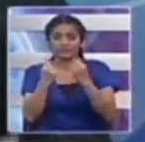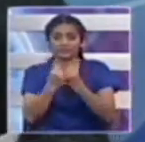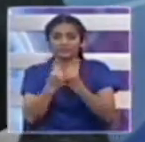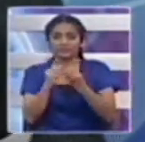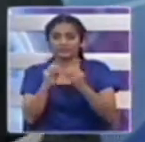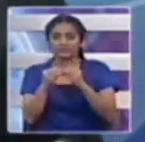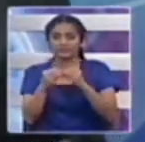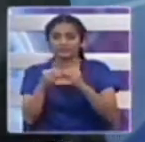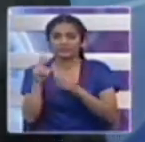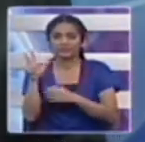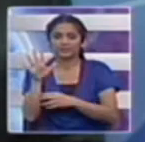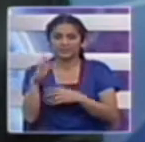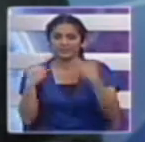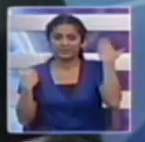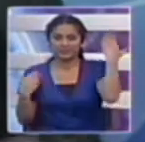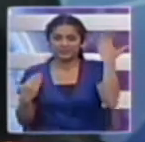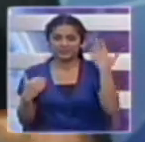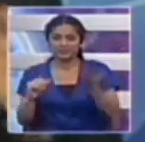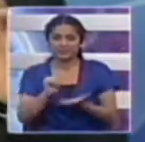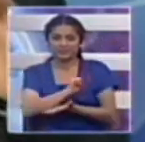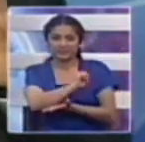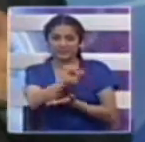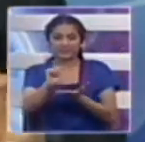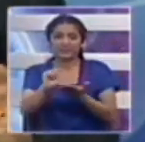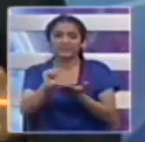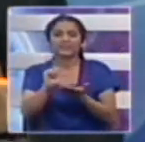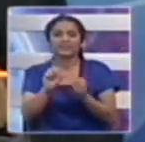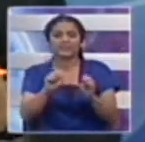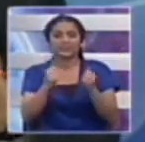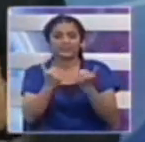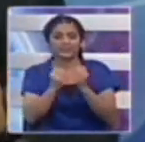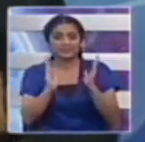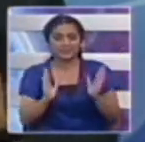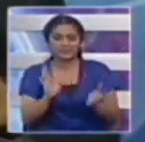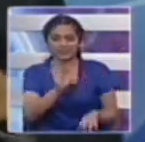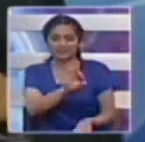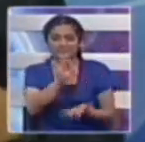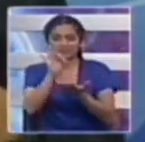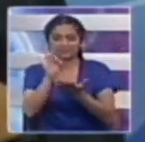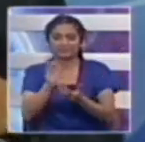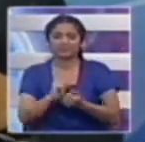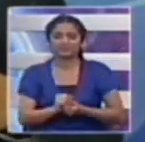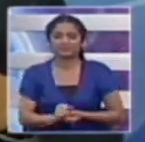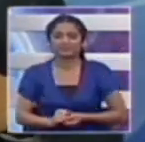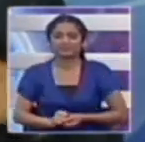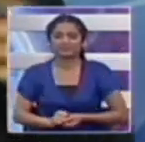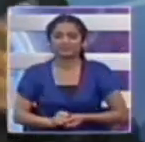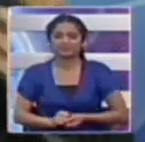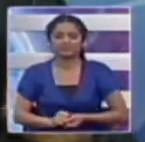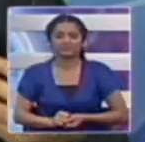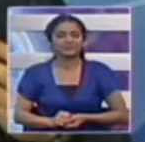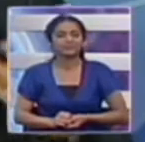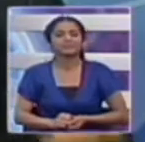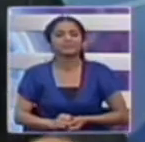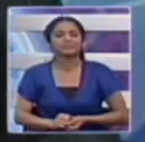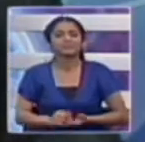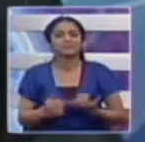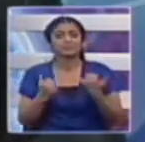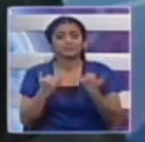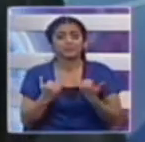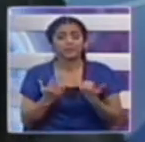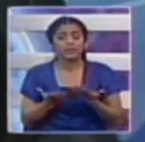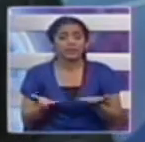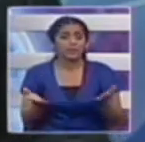de La Suay, por el movimiento Alianza País. Bienvenida. Muchas Se preparan 10 años de la Revolución Ciudadana. Entiendo que va a ser un evento